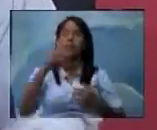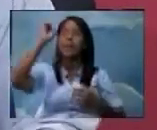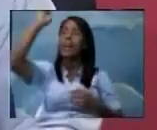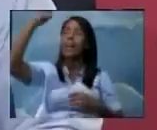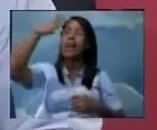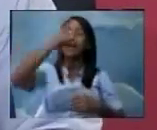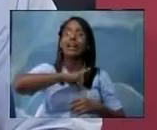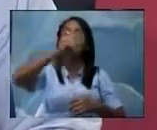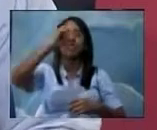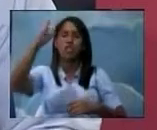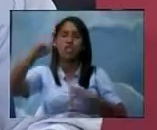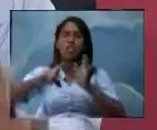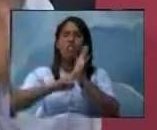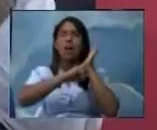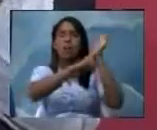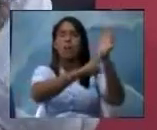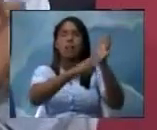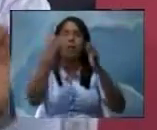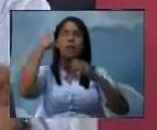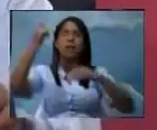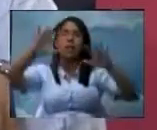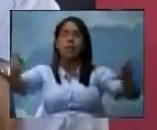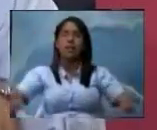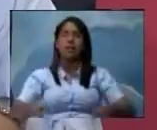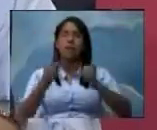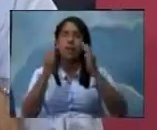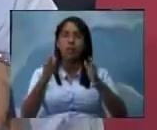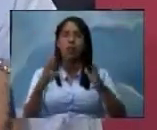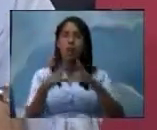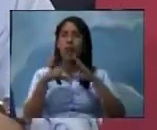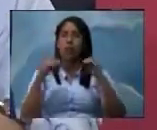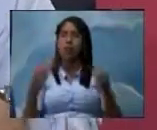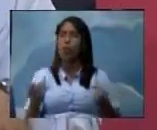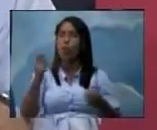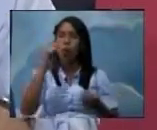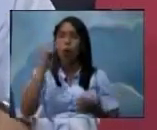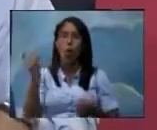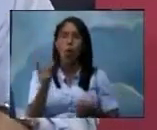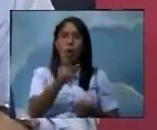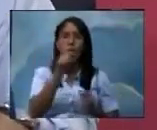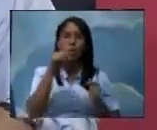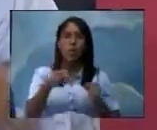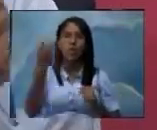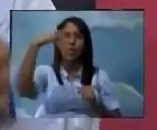la gracia de Dios se ha manifestado para salvación a todos los hombres.